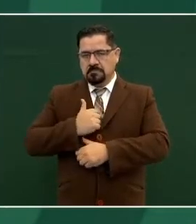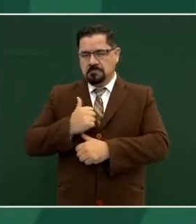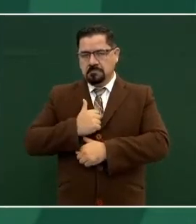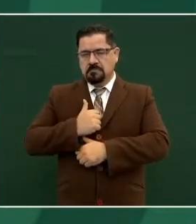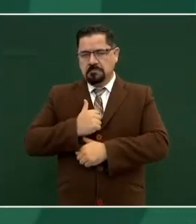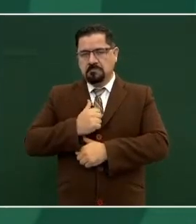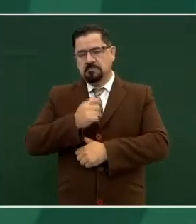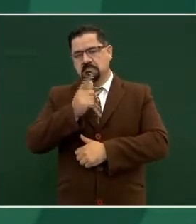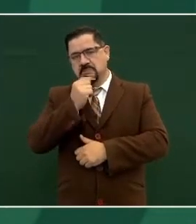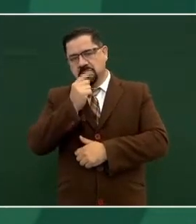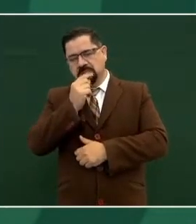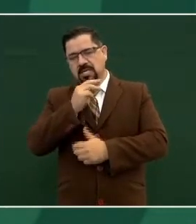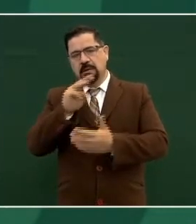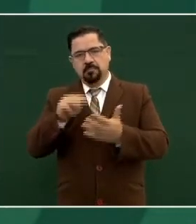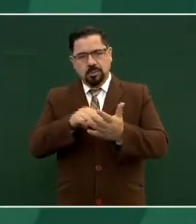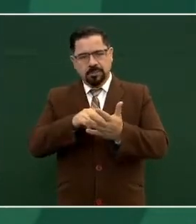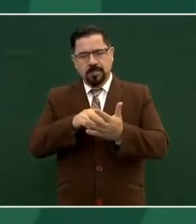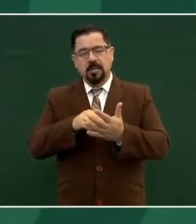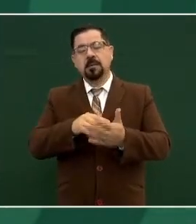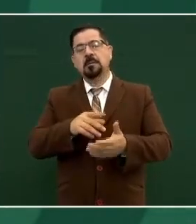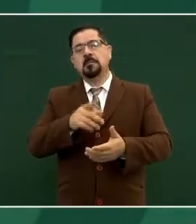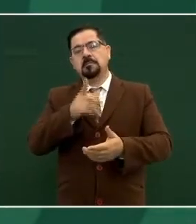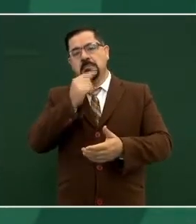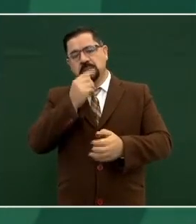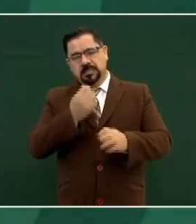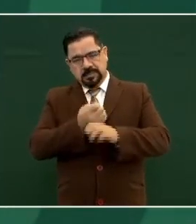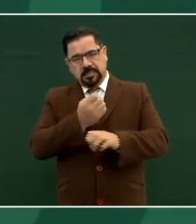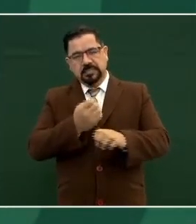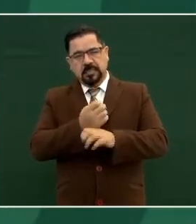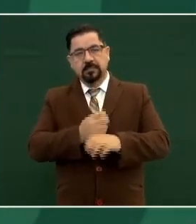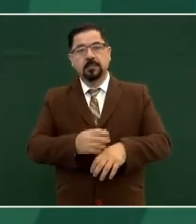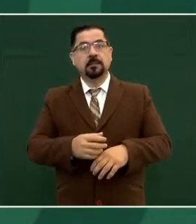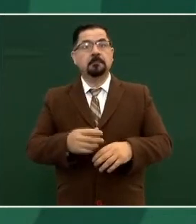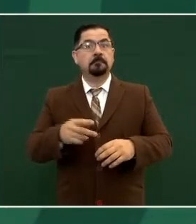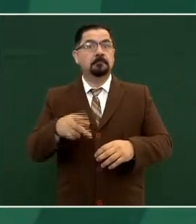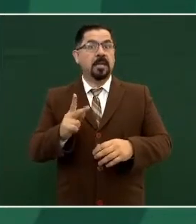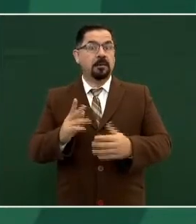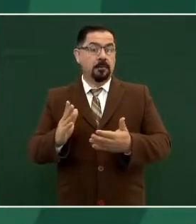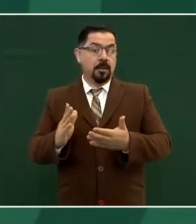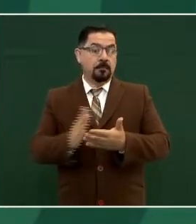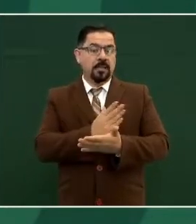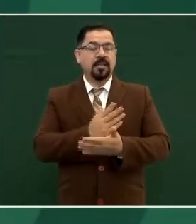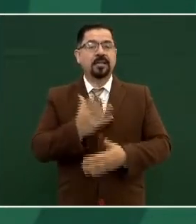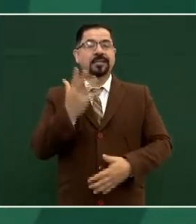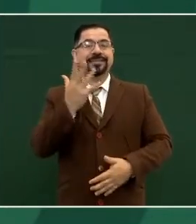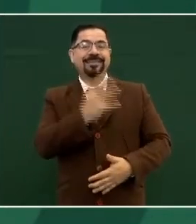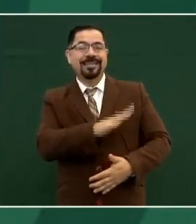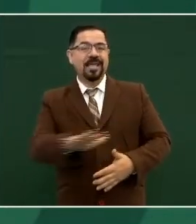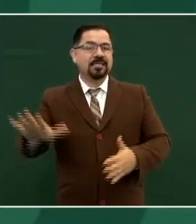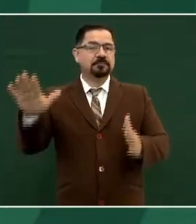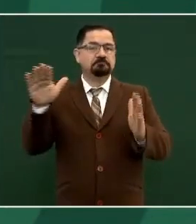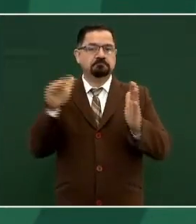de policías municipales y estatales, ya hay 10,000 elementos